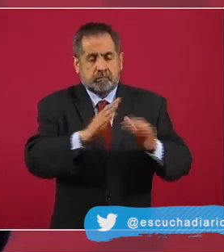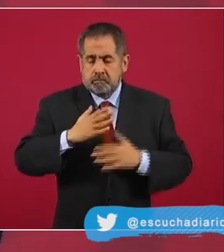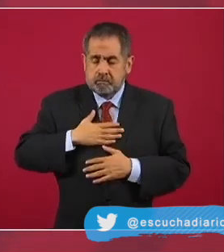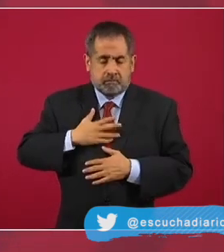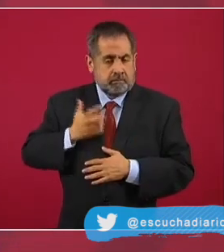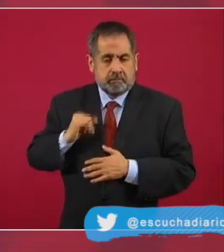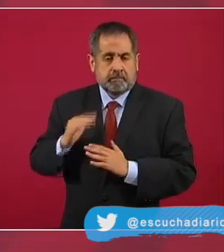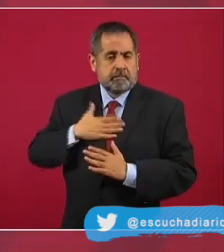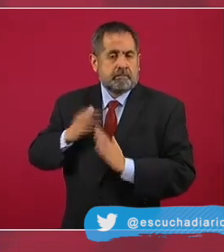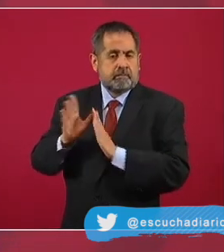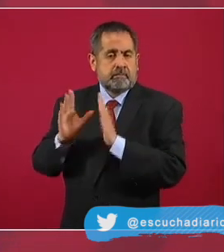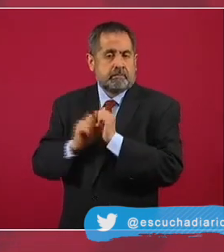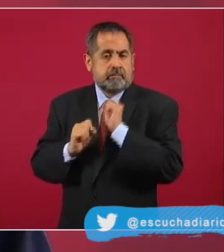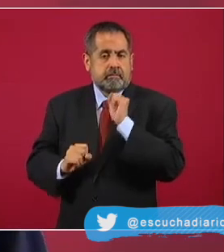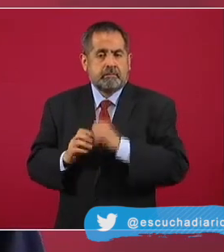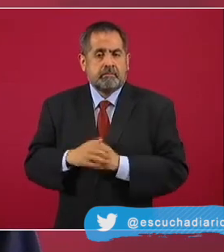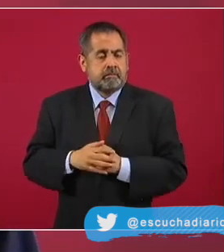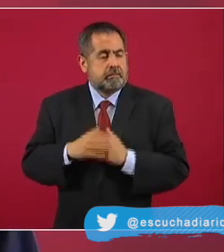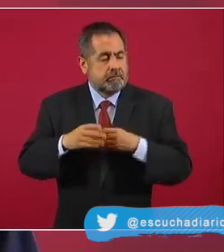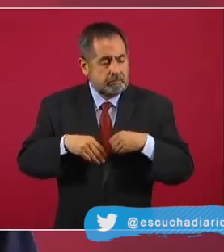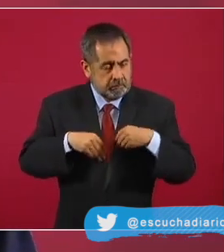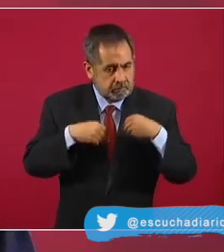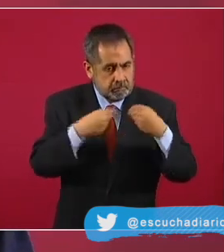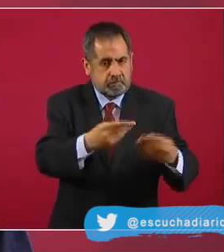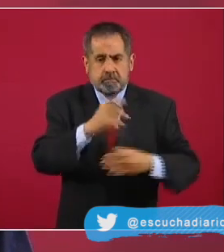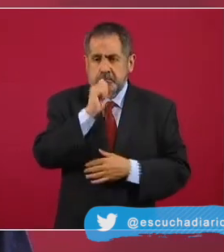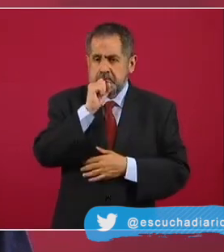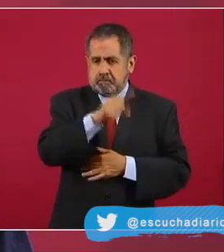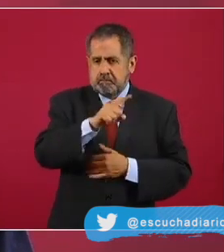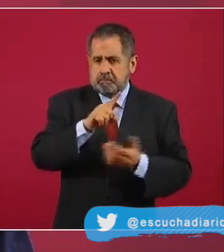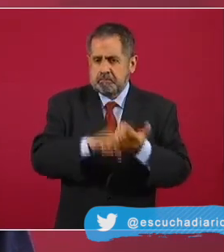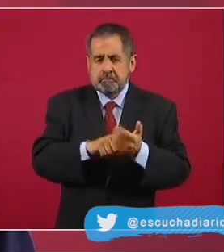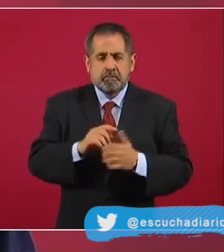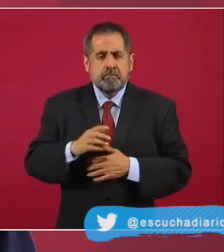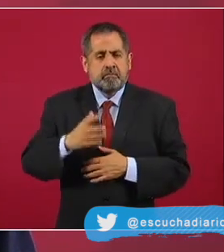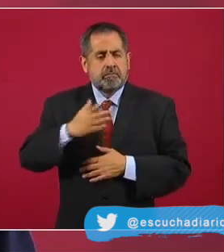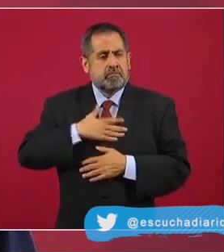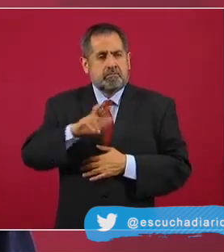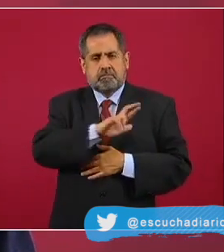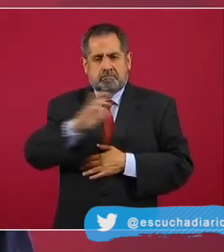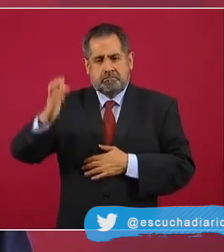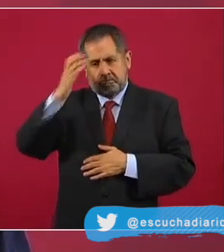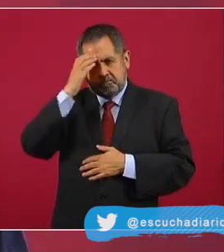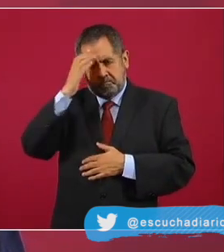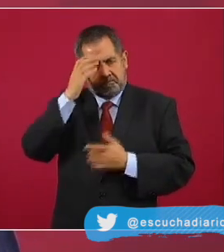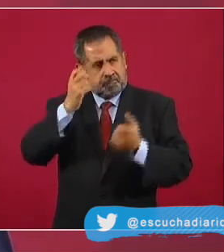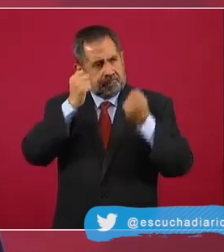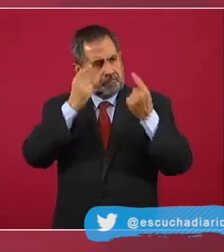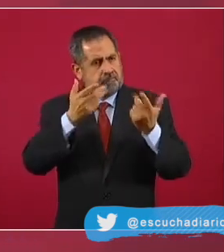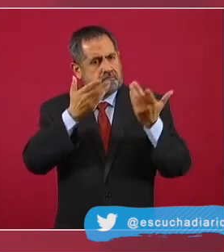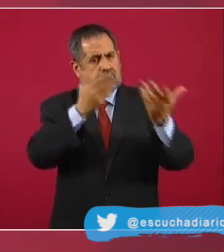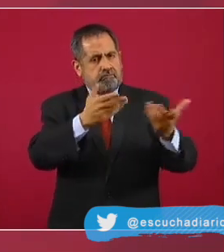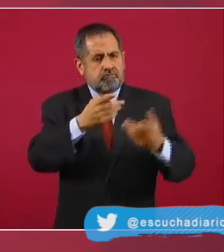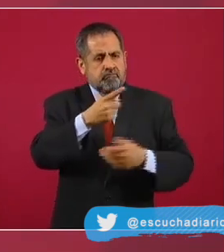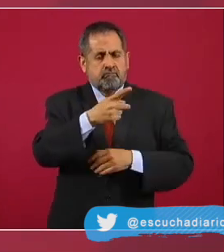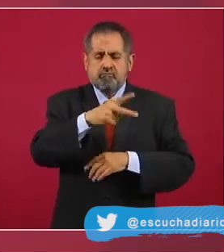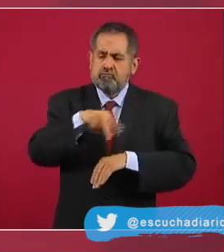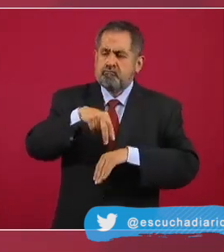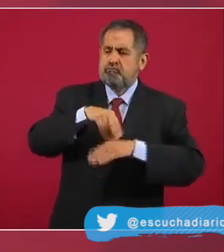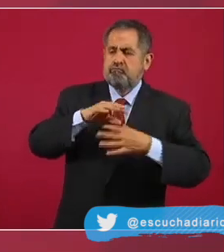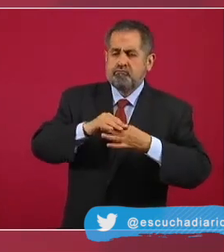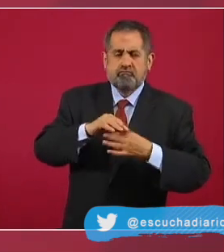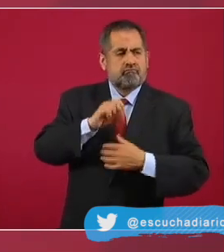pueblos. Le expreso también mi reconocimiento ante su postura